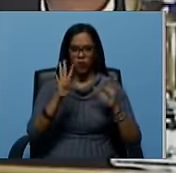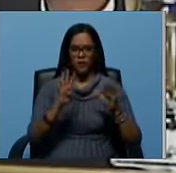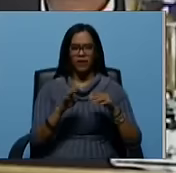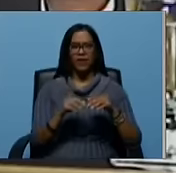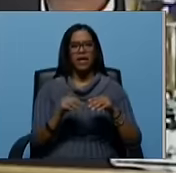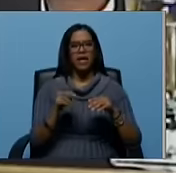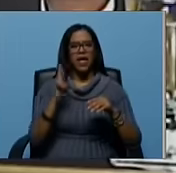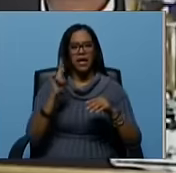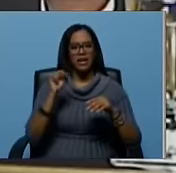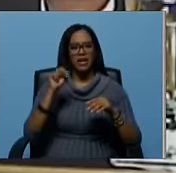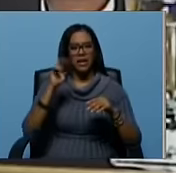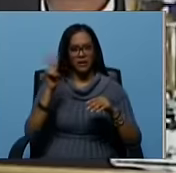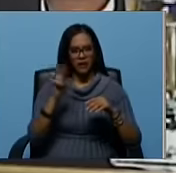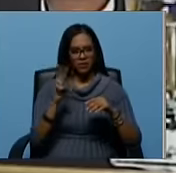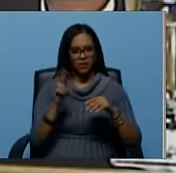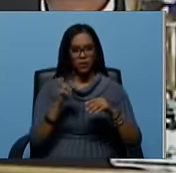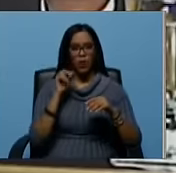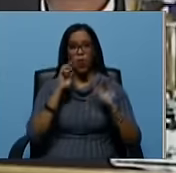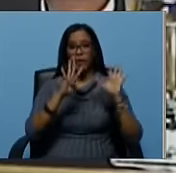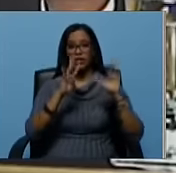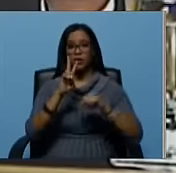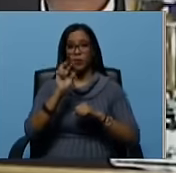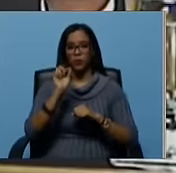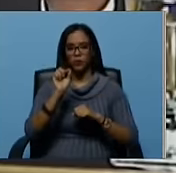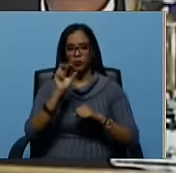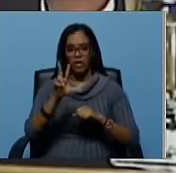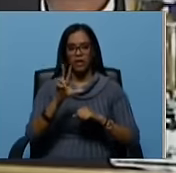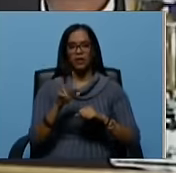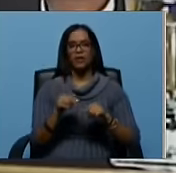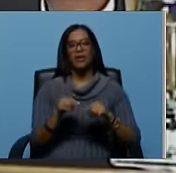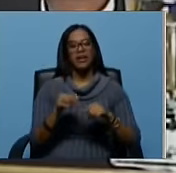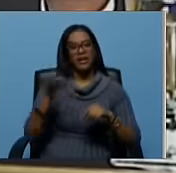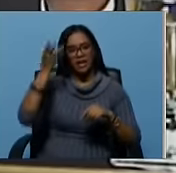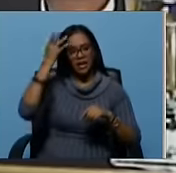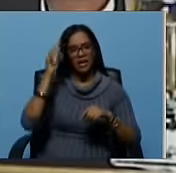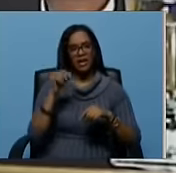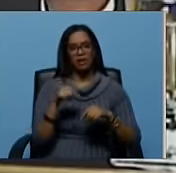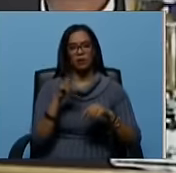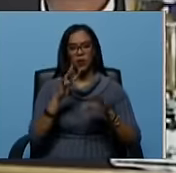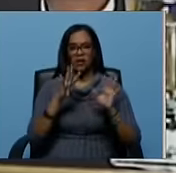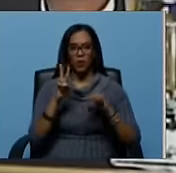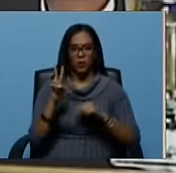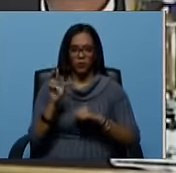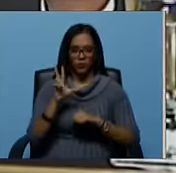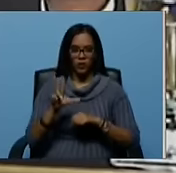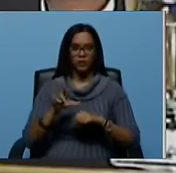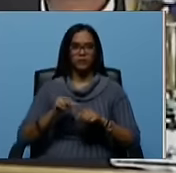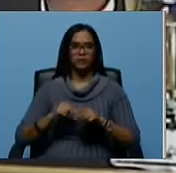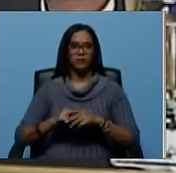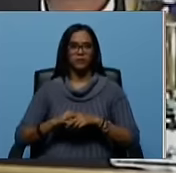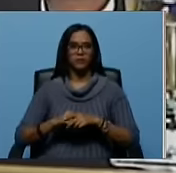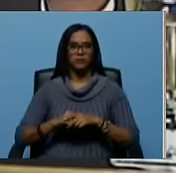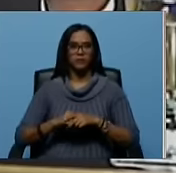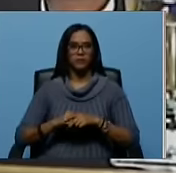de Venezuela 92.3, Reina 93.3, Cristiana 91.2,